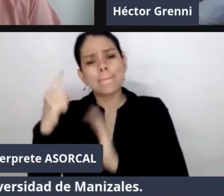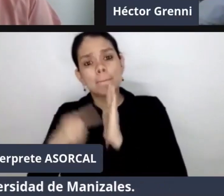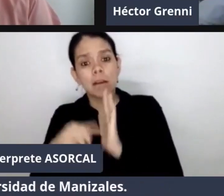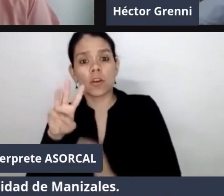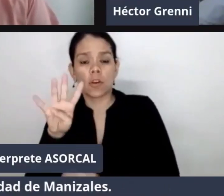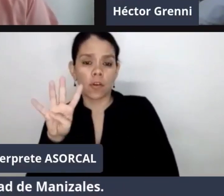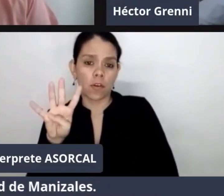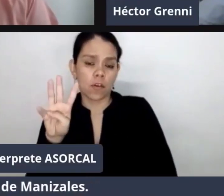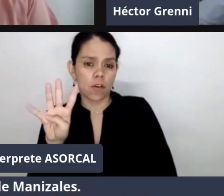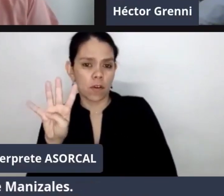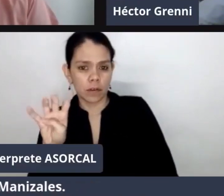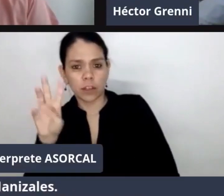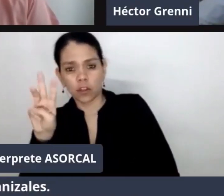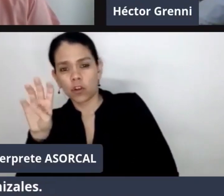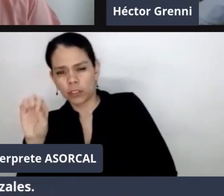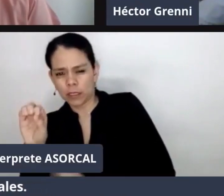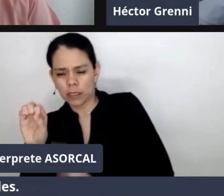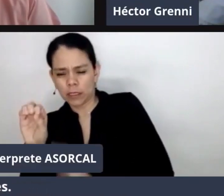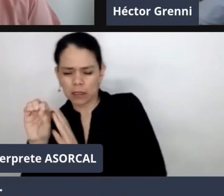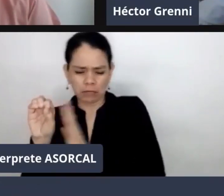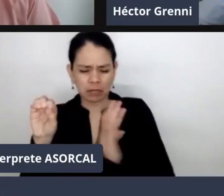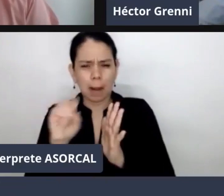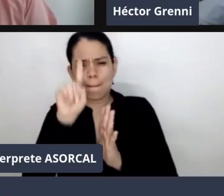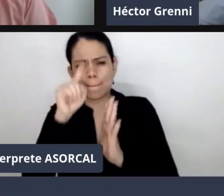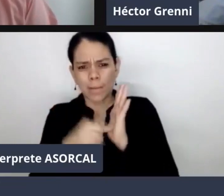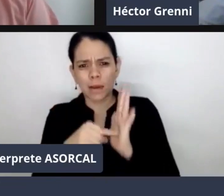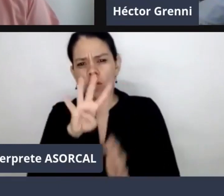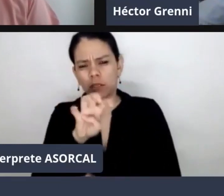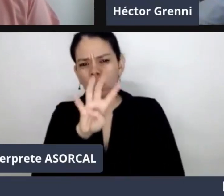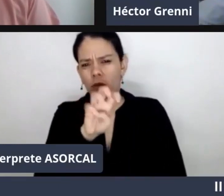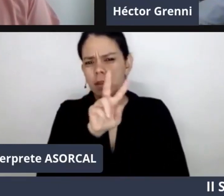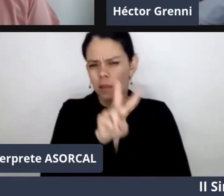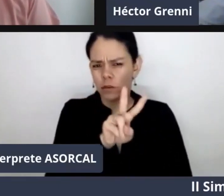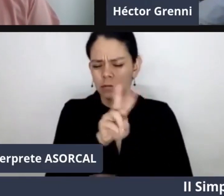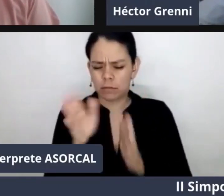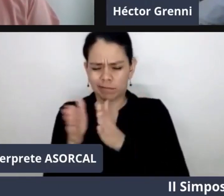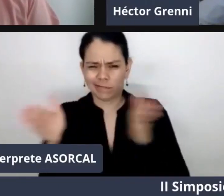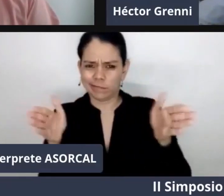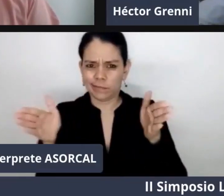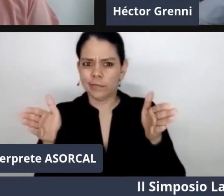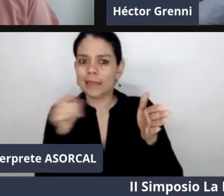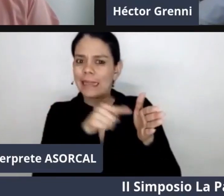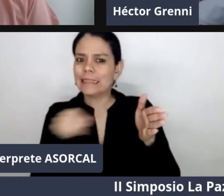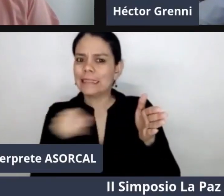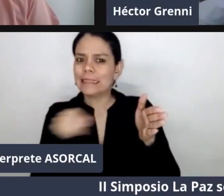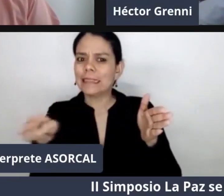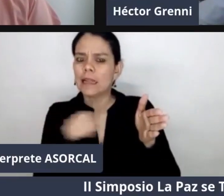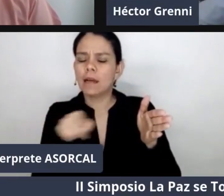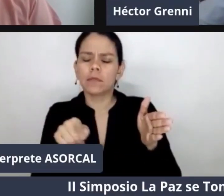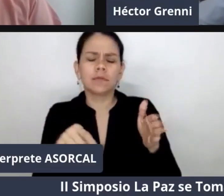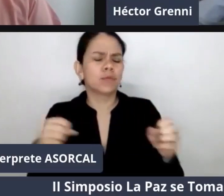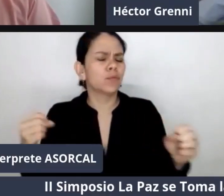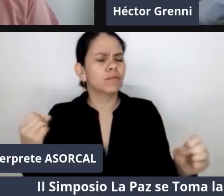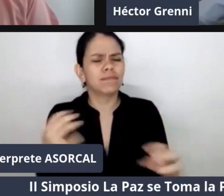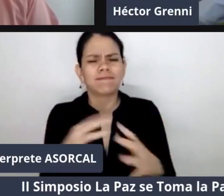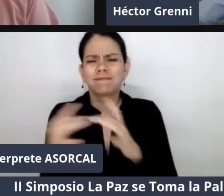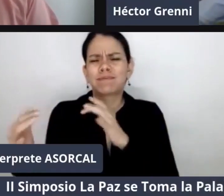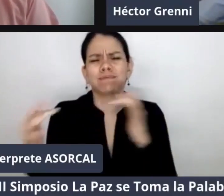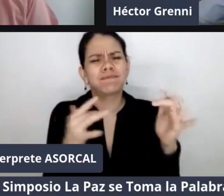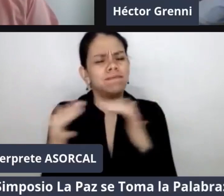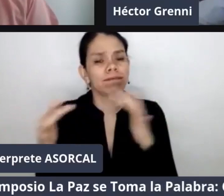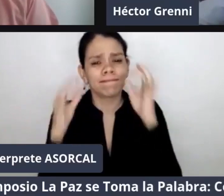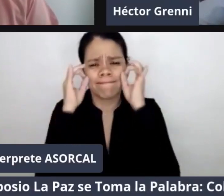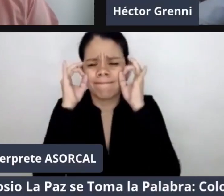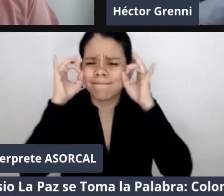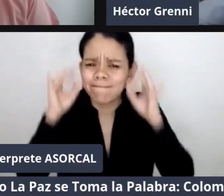1992, las condiciones que dieron origen a esa guerra fratricida no han sido superadas.